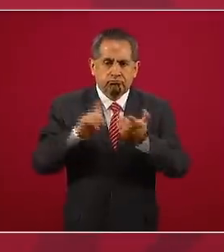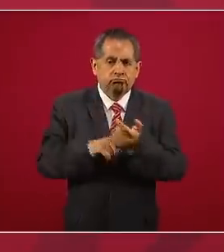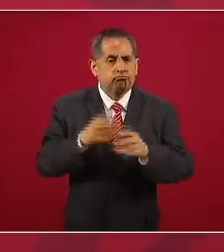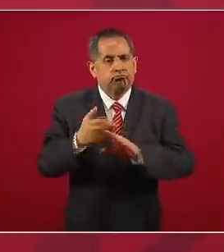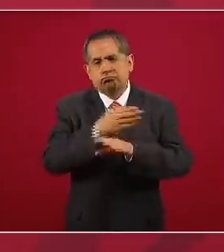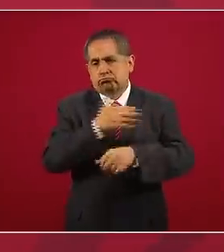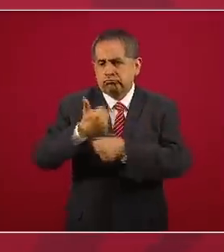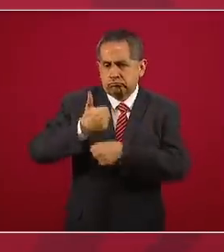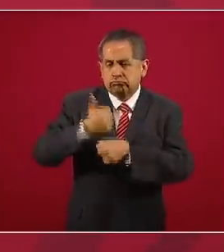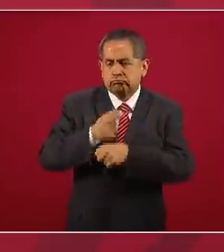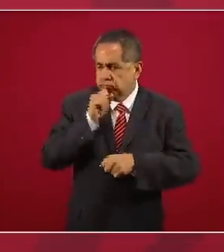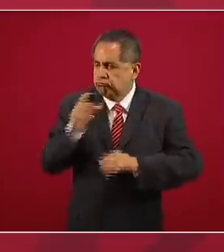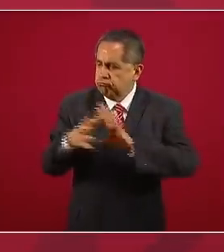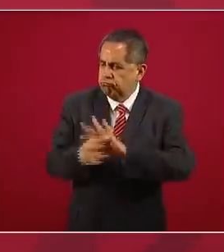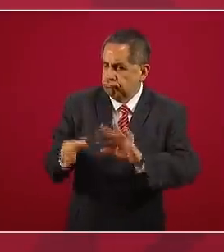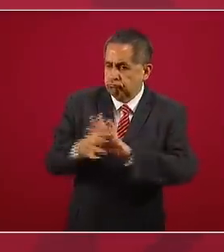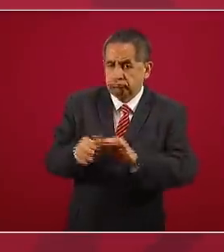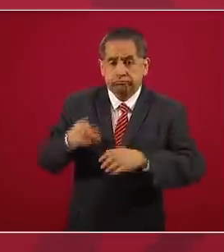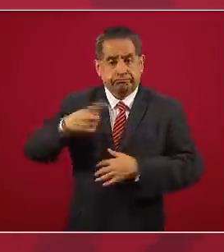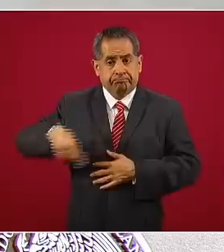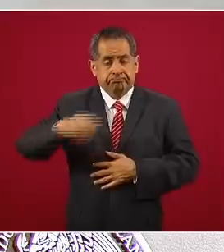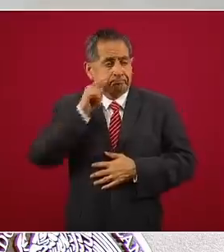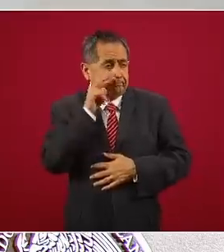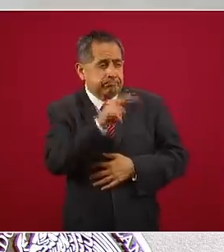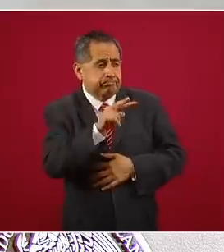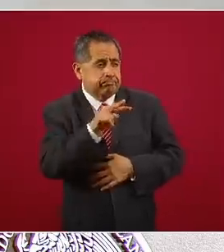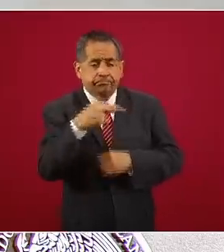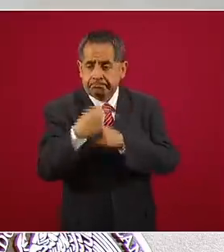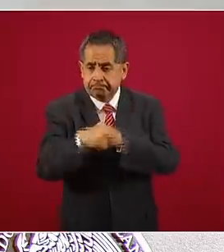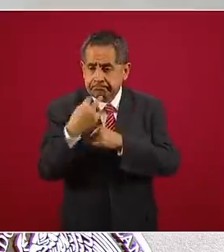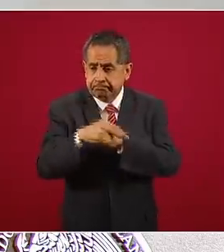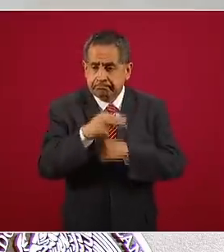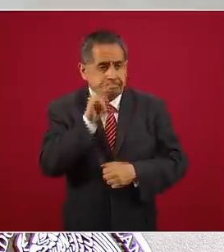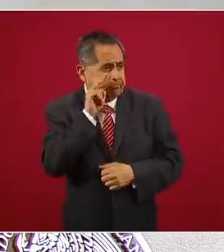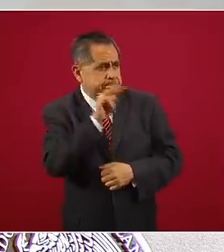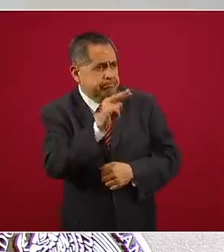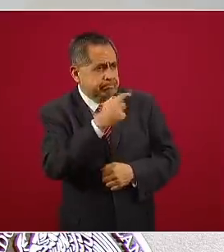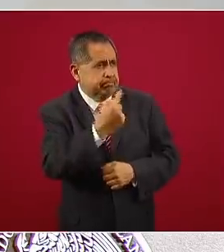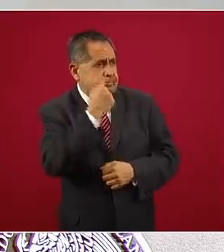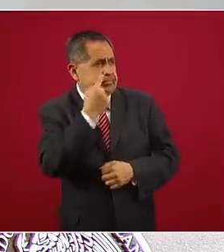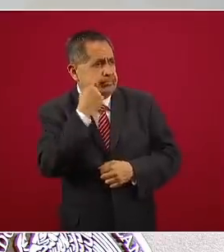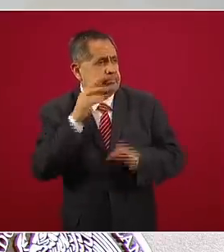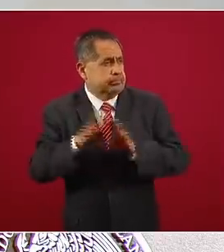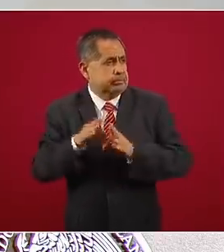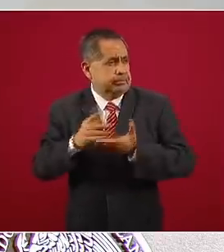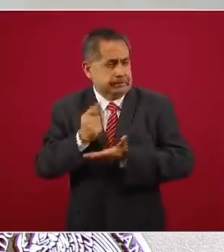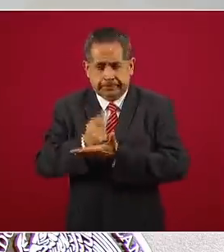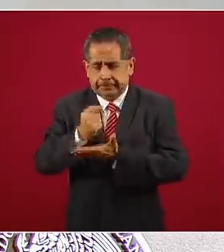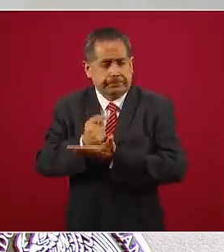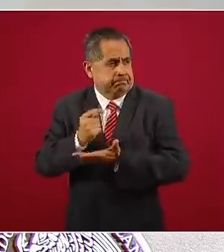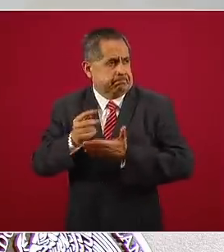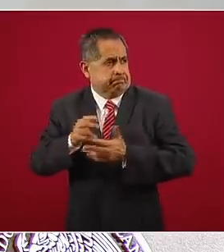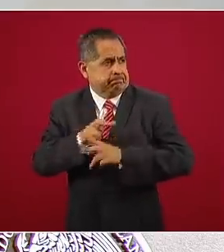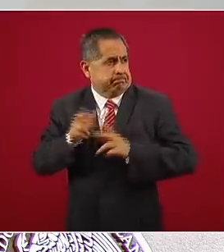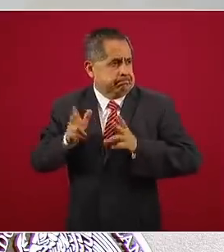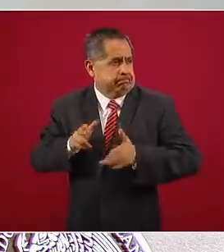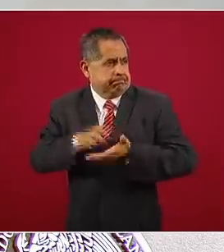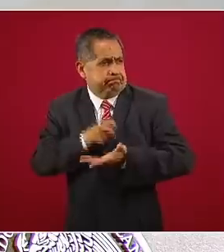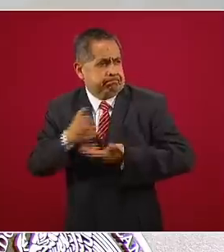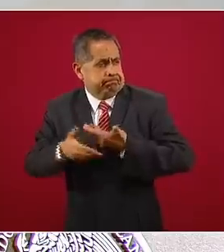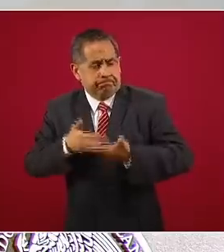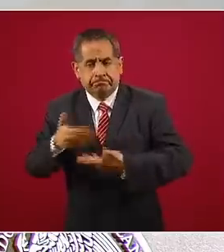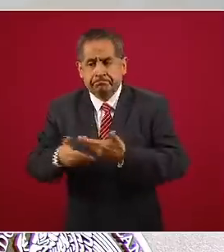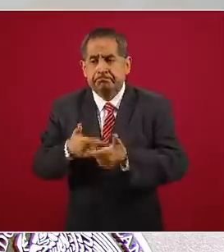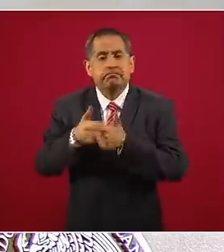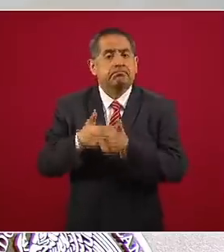a los abuelos pudieran seguir avanzando en con sus terapias de rehabilitación pero esto además no